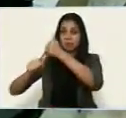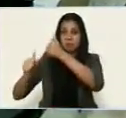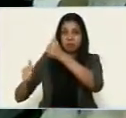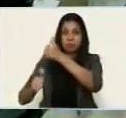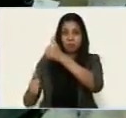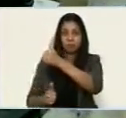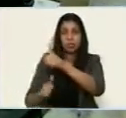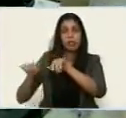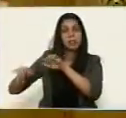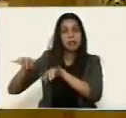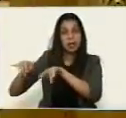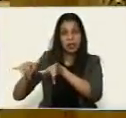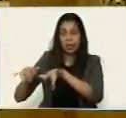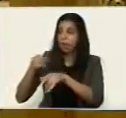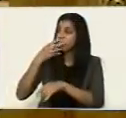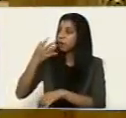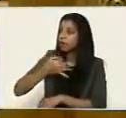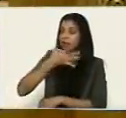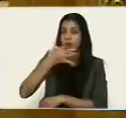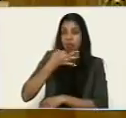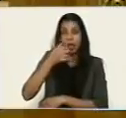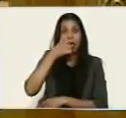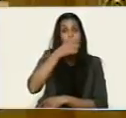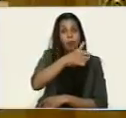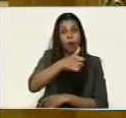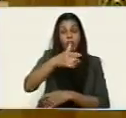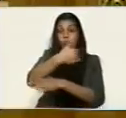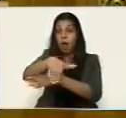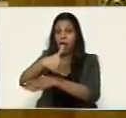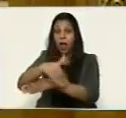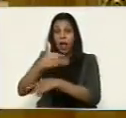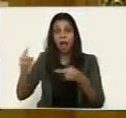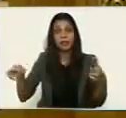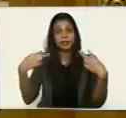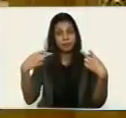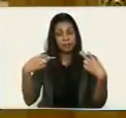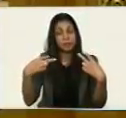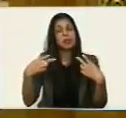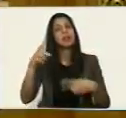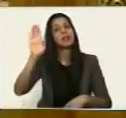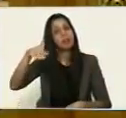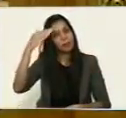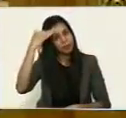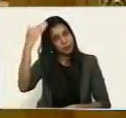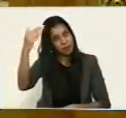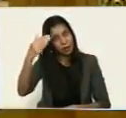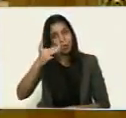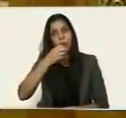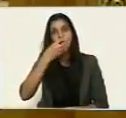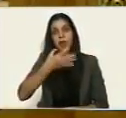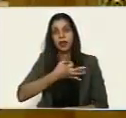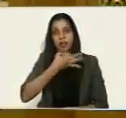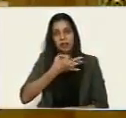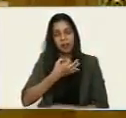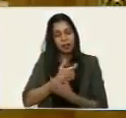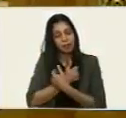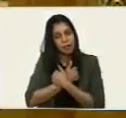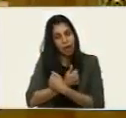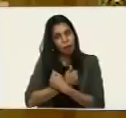Caroli. Al pueblo que está allá afuera, también le enviamos nuestro saludo, nuestro